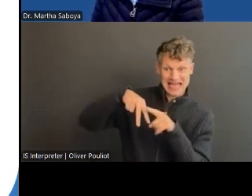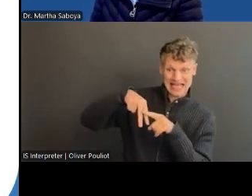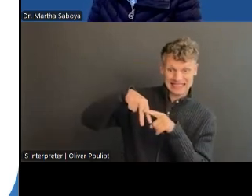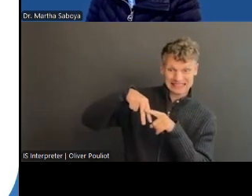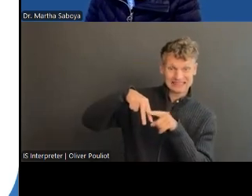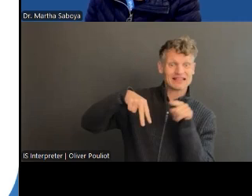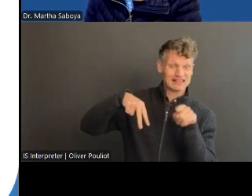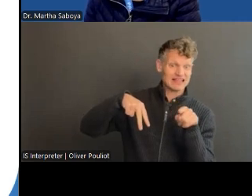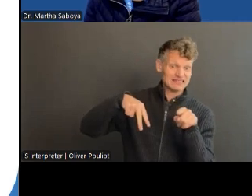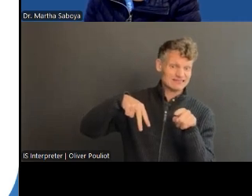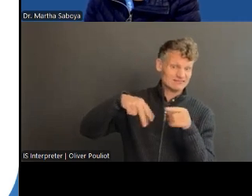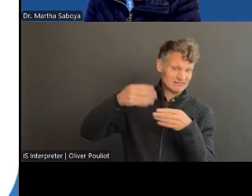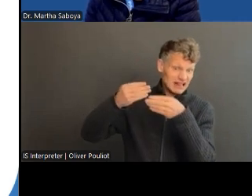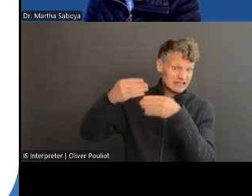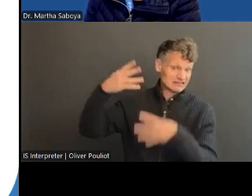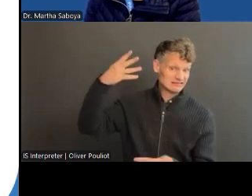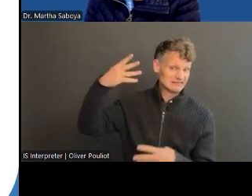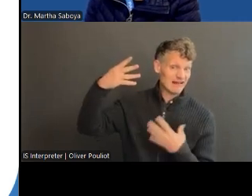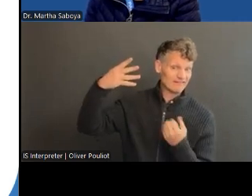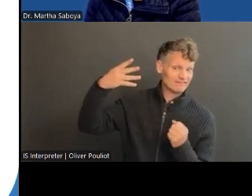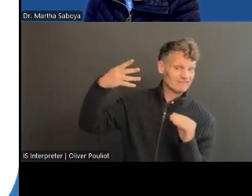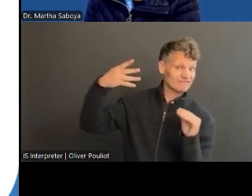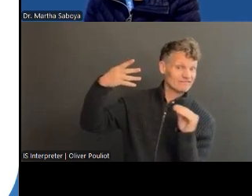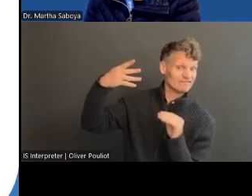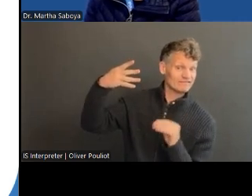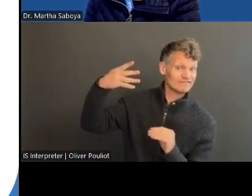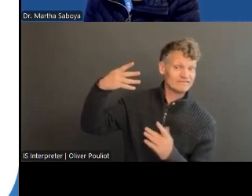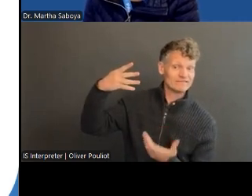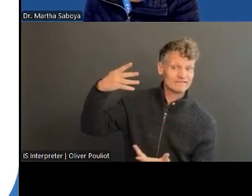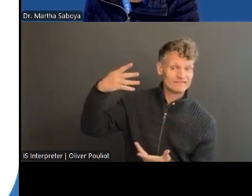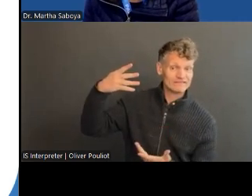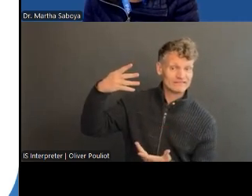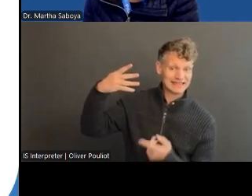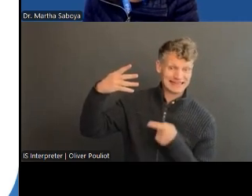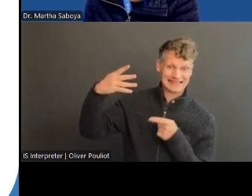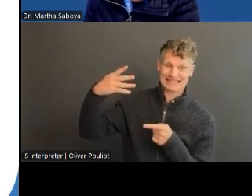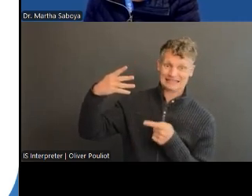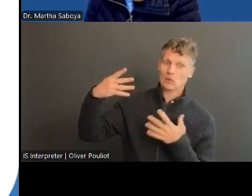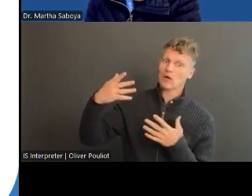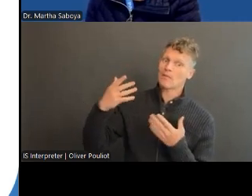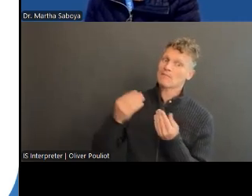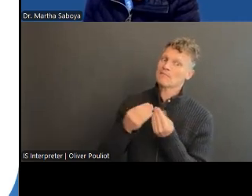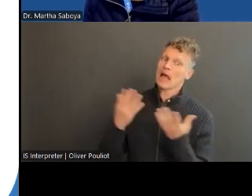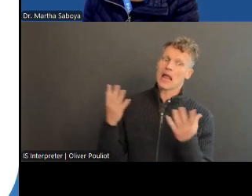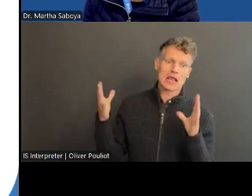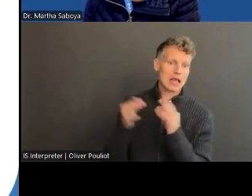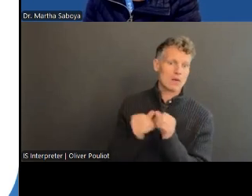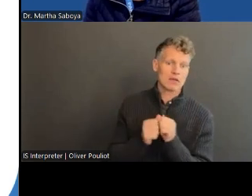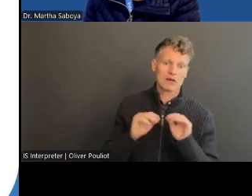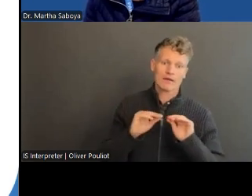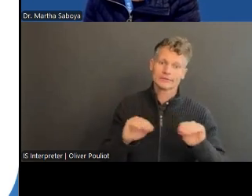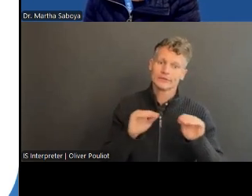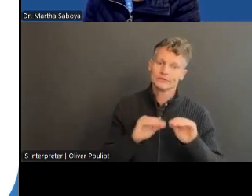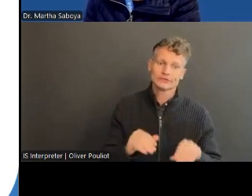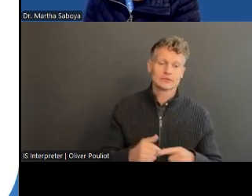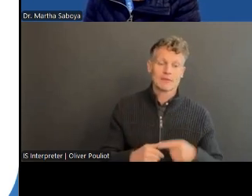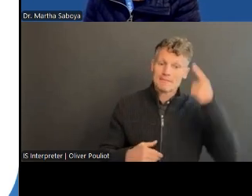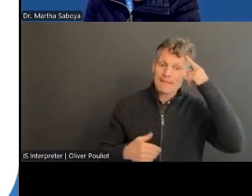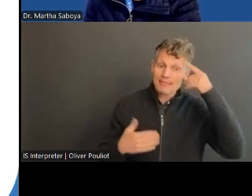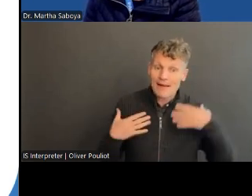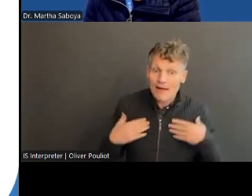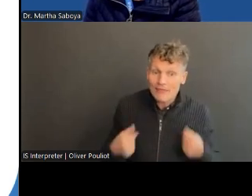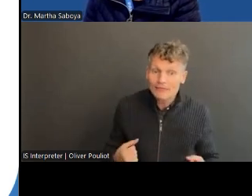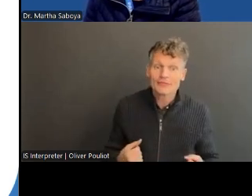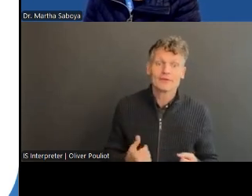embargo, necesitamos incluir en las intervenciones las acciones que tienen que ver con la educación, el apoyo de